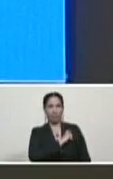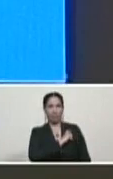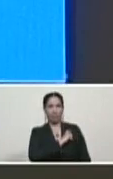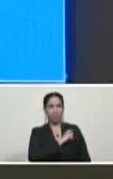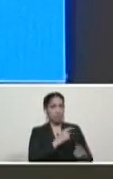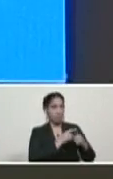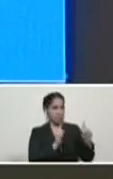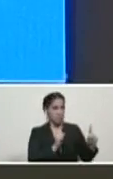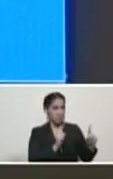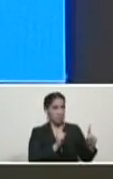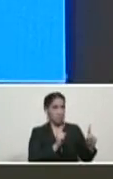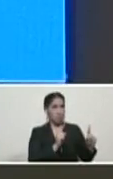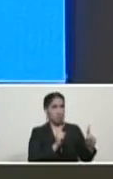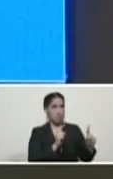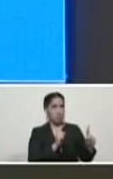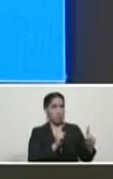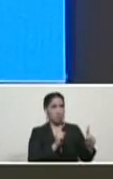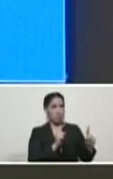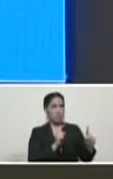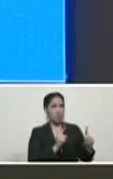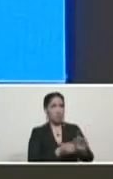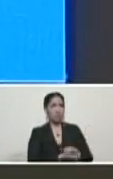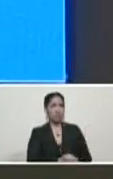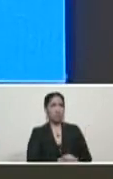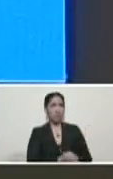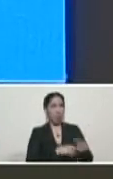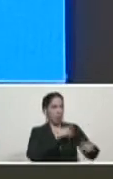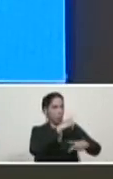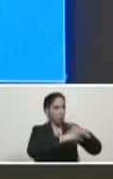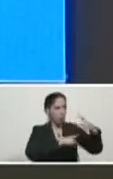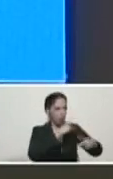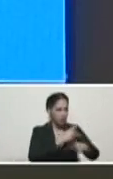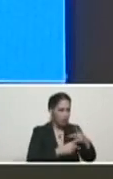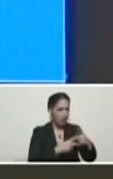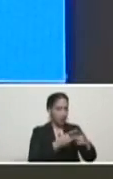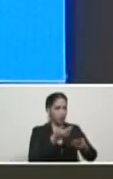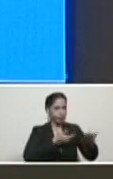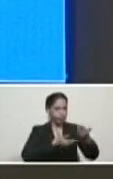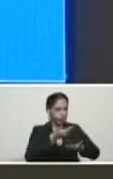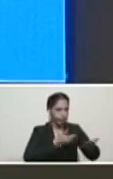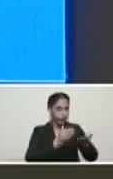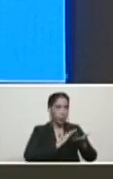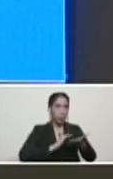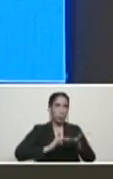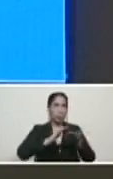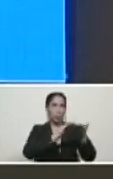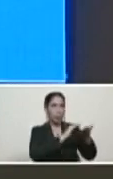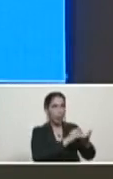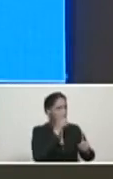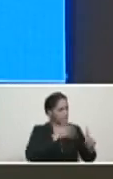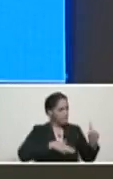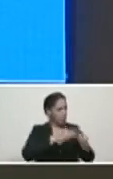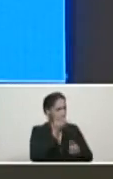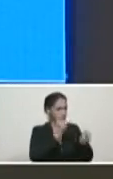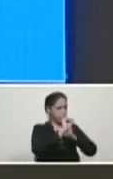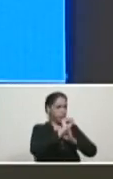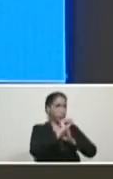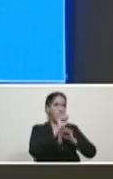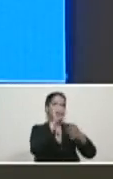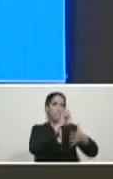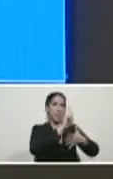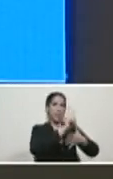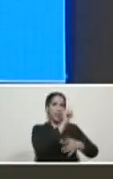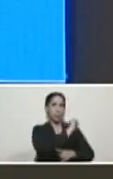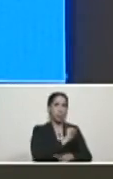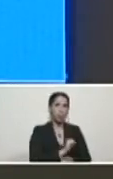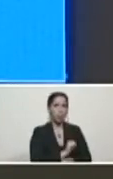para, tras las mamparas de un proceso de reconciliación entre los pueblos rebeldes de América del Sur